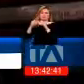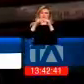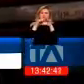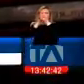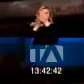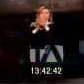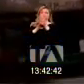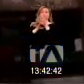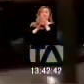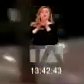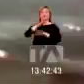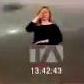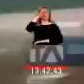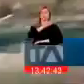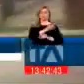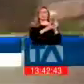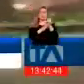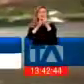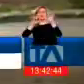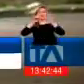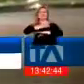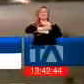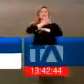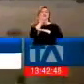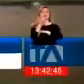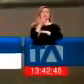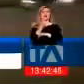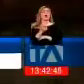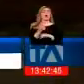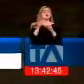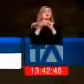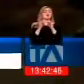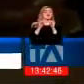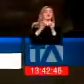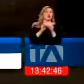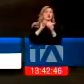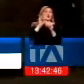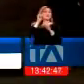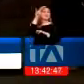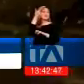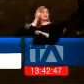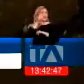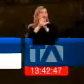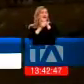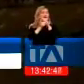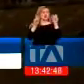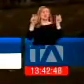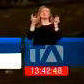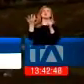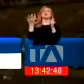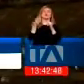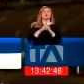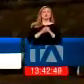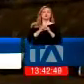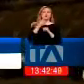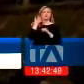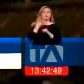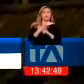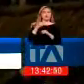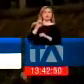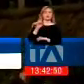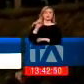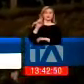Armadas. Y a solo 7 días del 10º aniversario del 30S, el ministro de Defensa pidió a la justicia que valore las pruebas